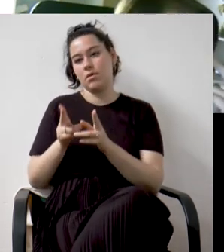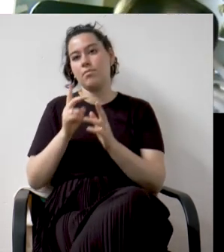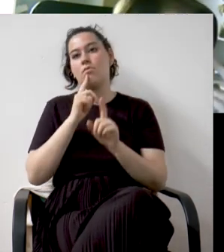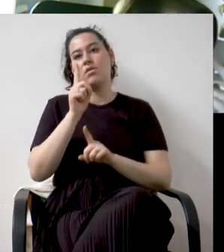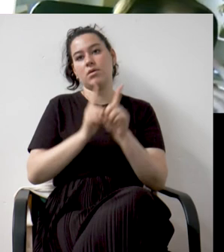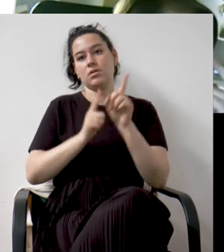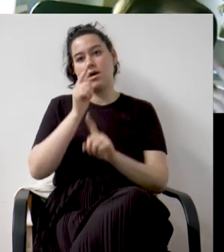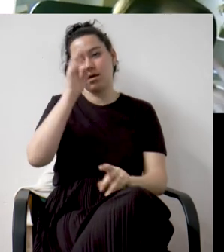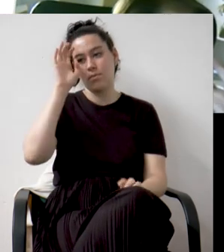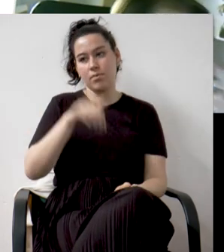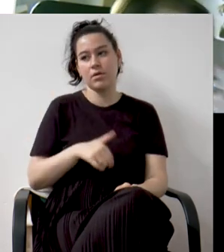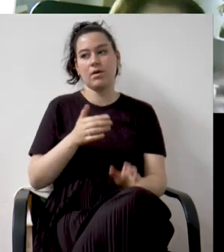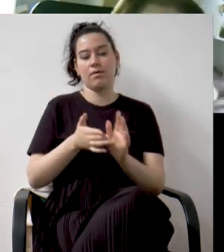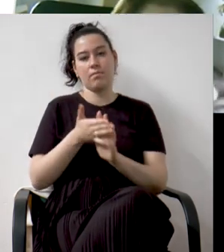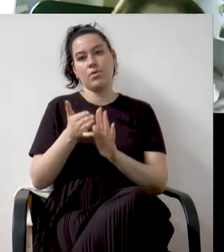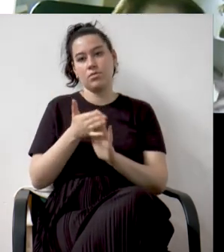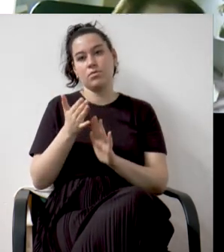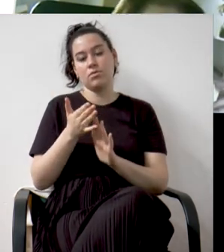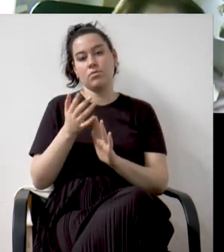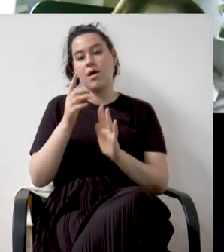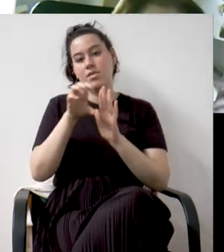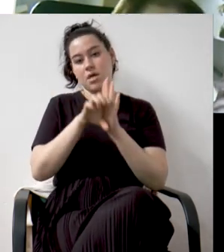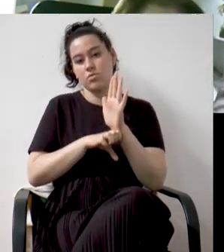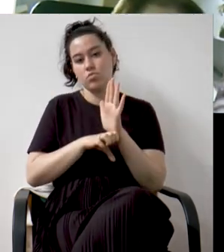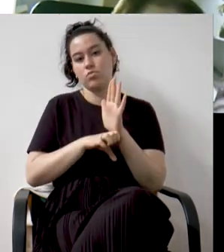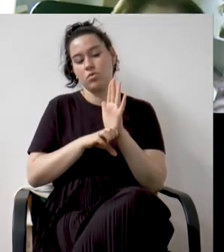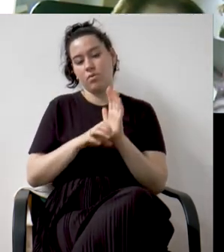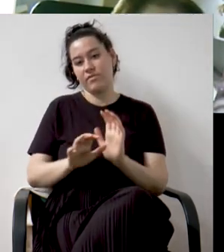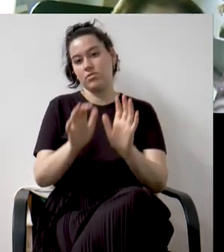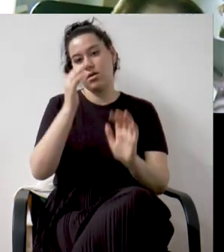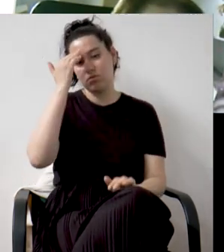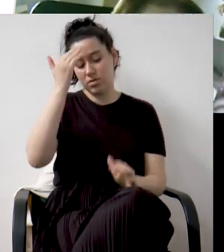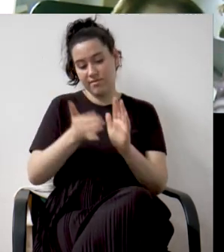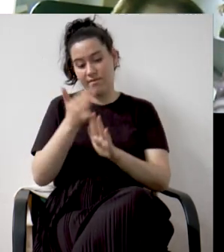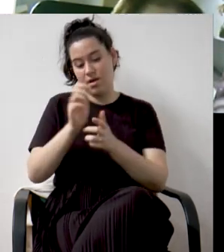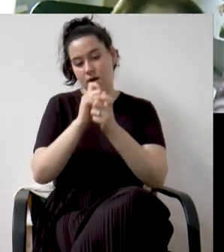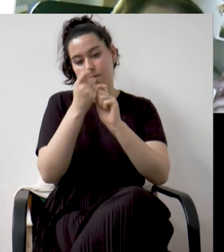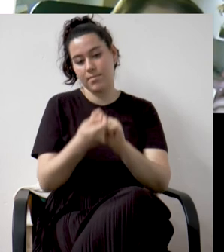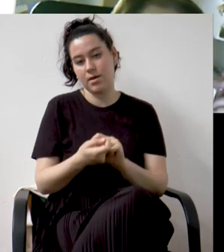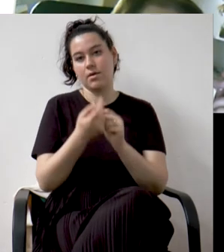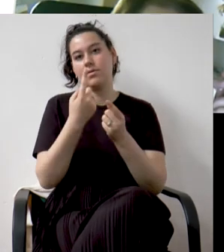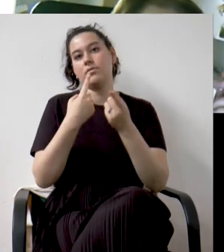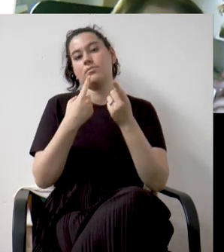de la República, prontamente, por el estatuto del personal docente, son estatus que van a cambiar.